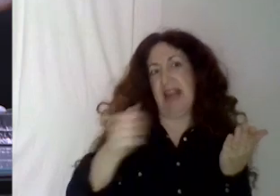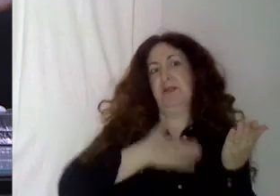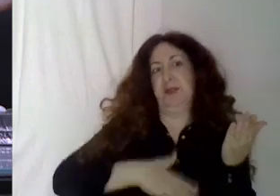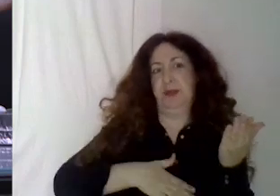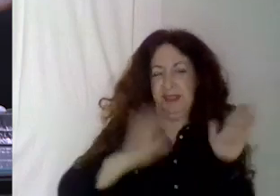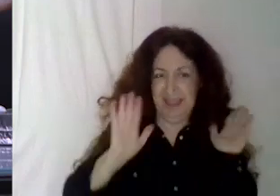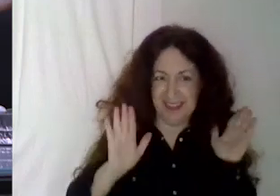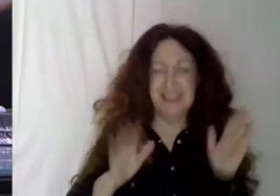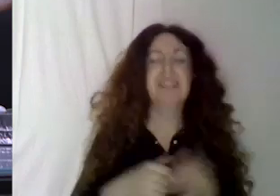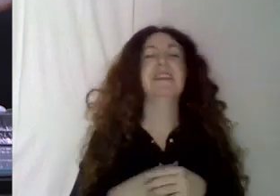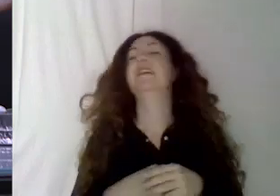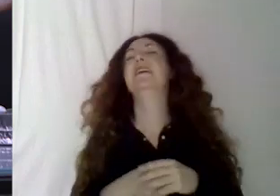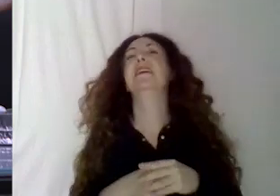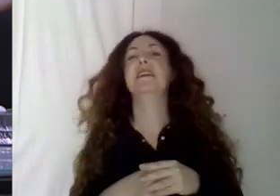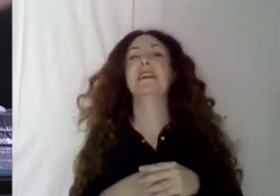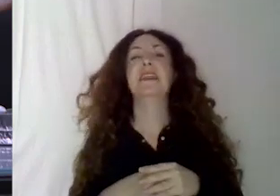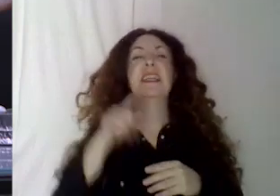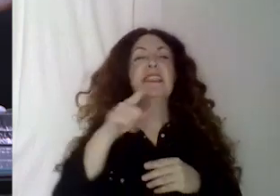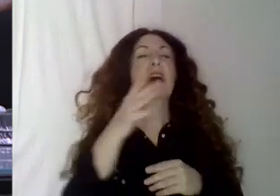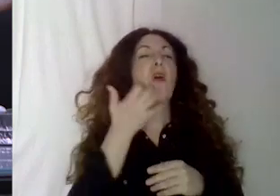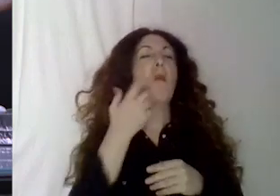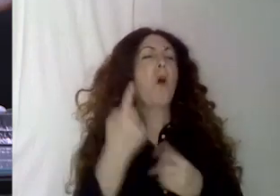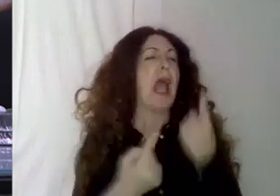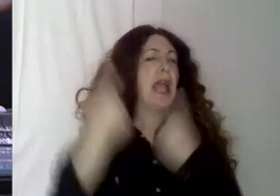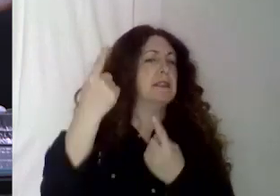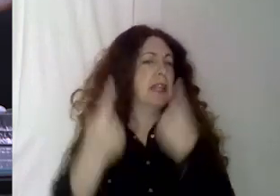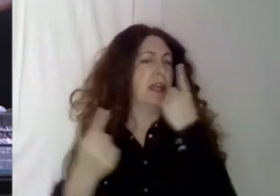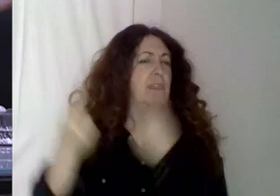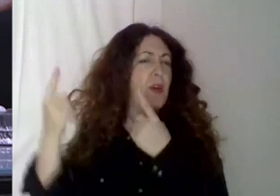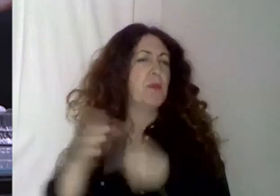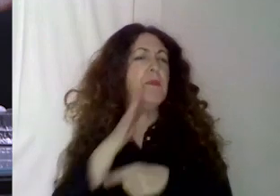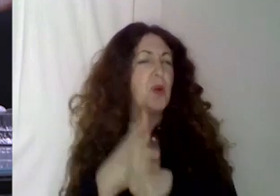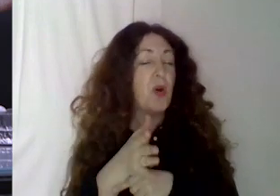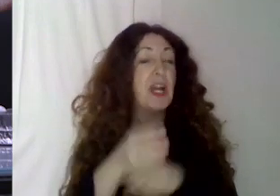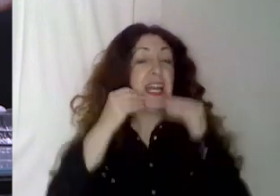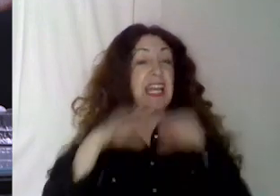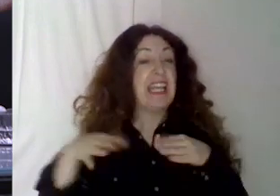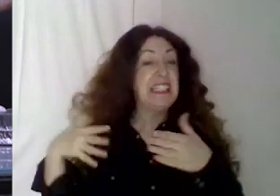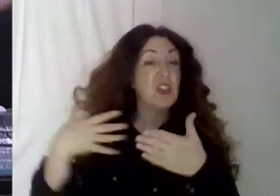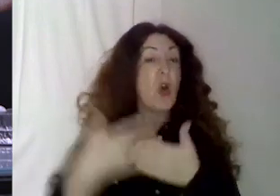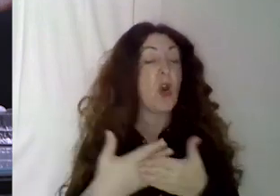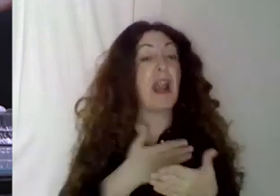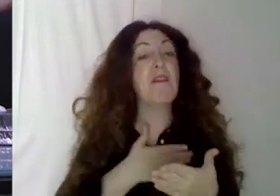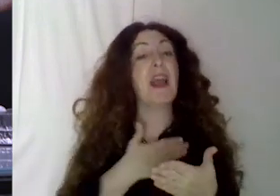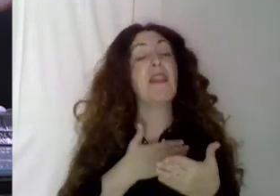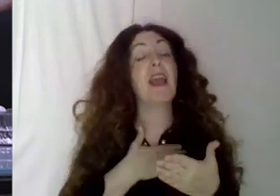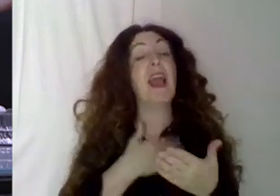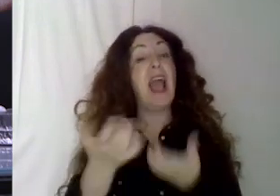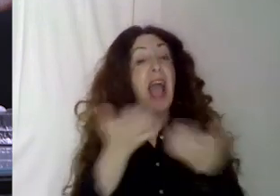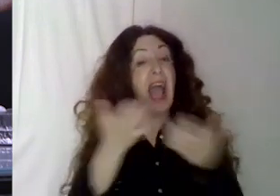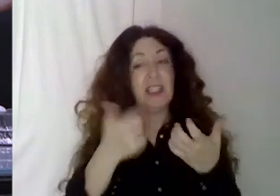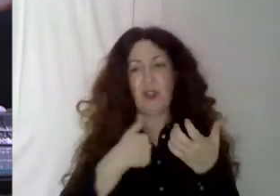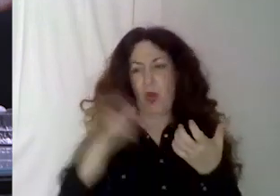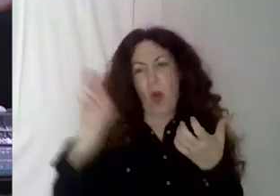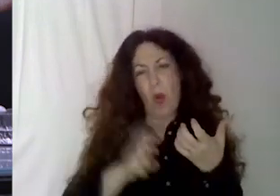lo excepcional, ¿no? Usted es un gran creador y además usted tiene una vida diferente al resto de las vidas. Pero bueno, mi gran